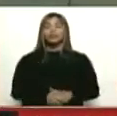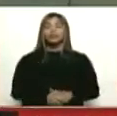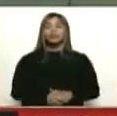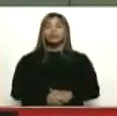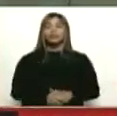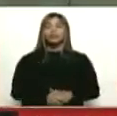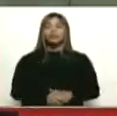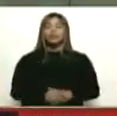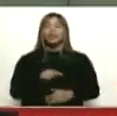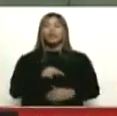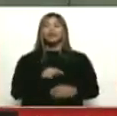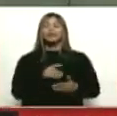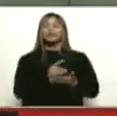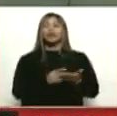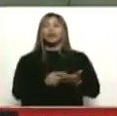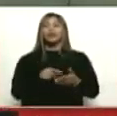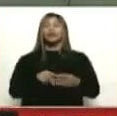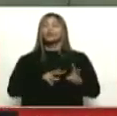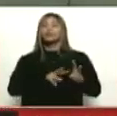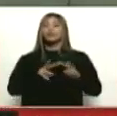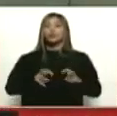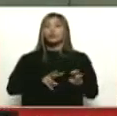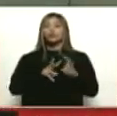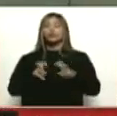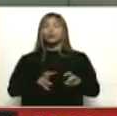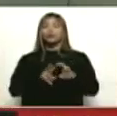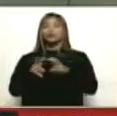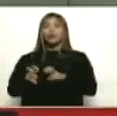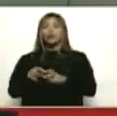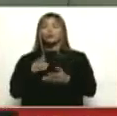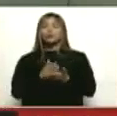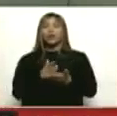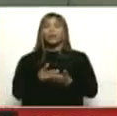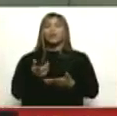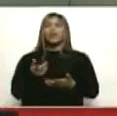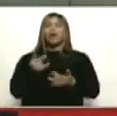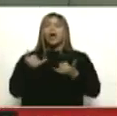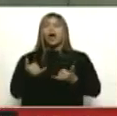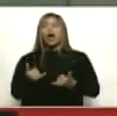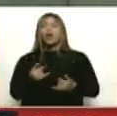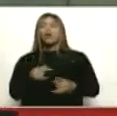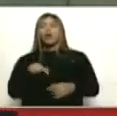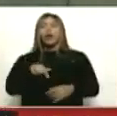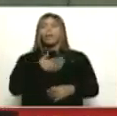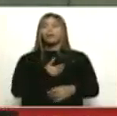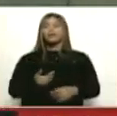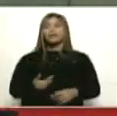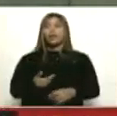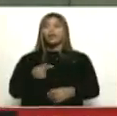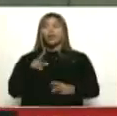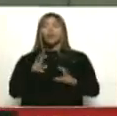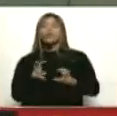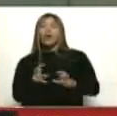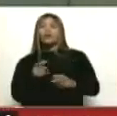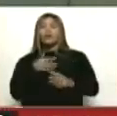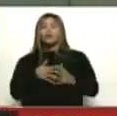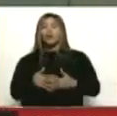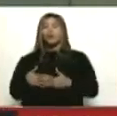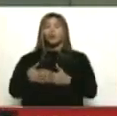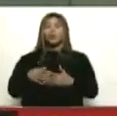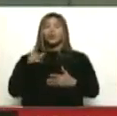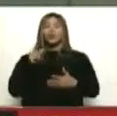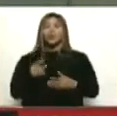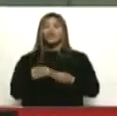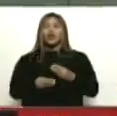decreto se renueva automáticamente. ¿Qué potestad tiene el presidente de los Estados Unidos para derogarlo? ¿Debe pasarlo al Congreso?